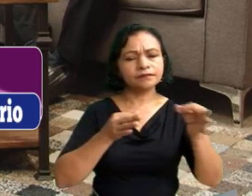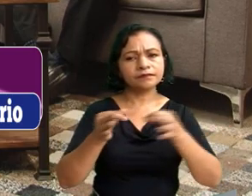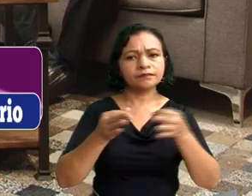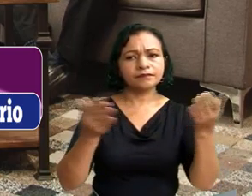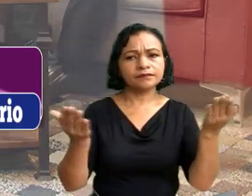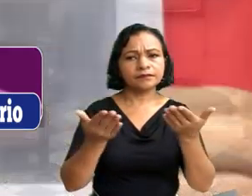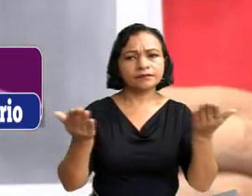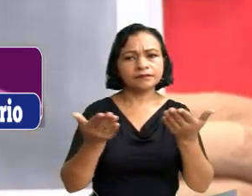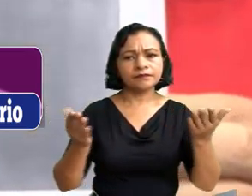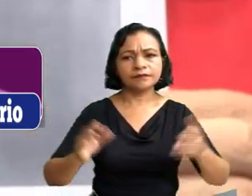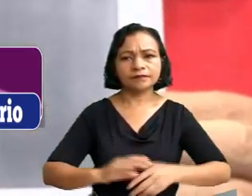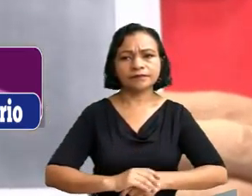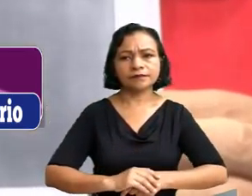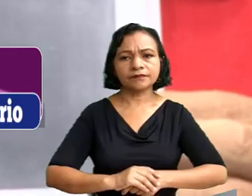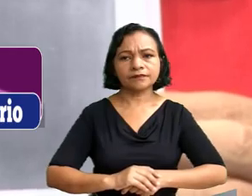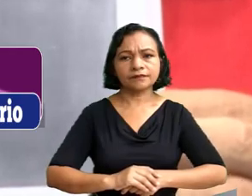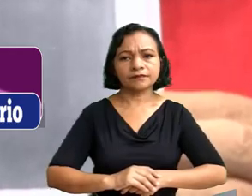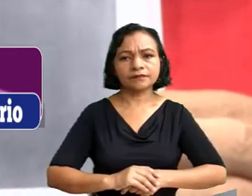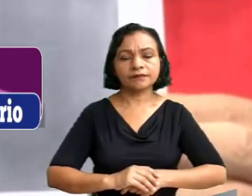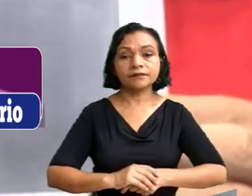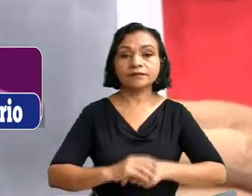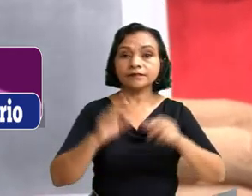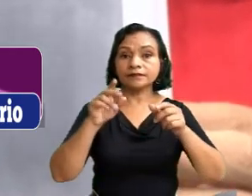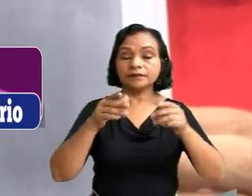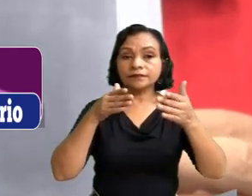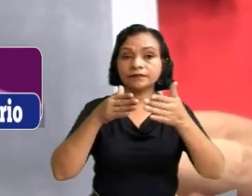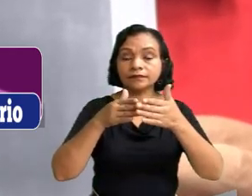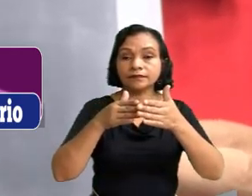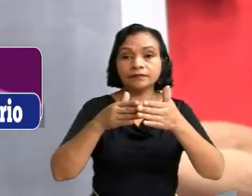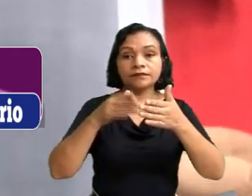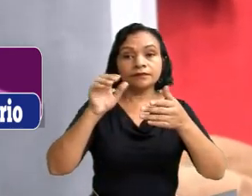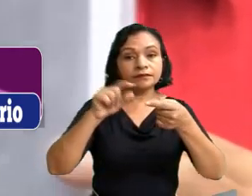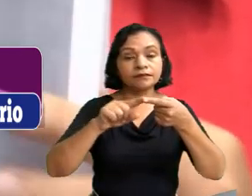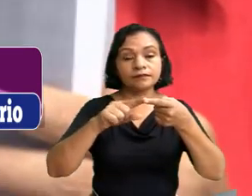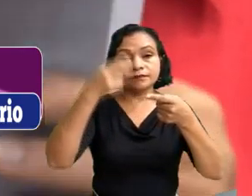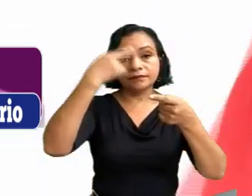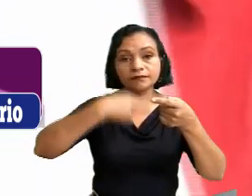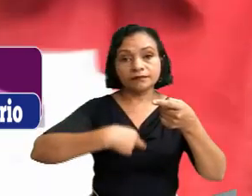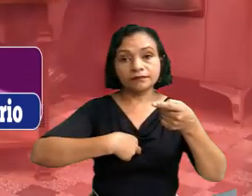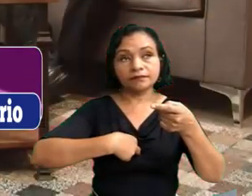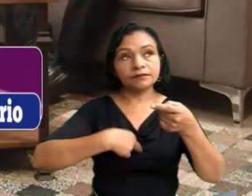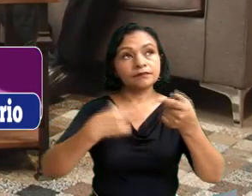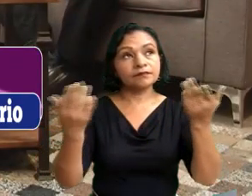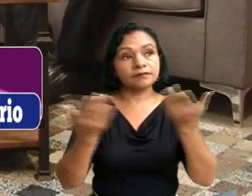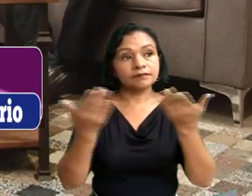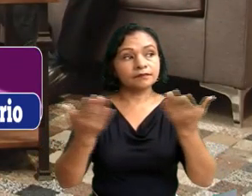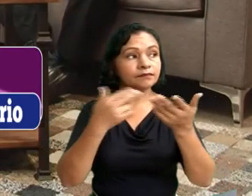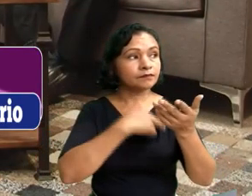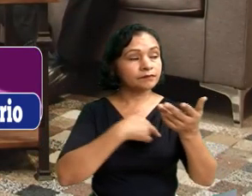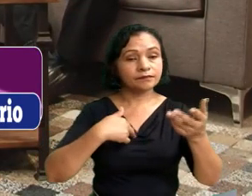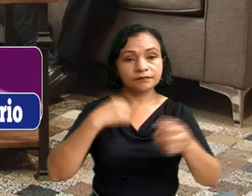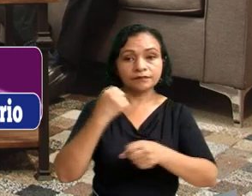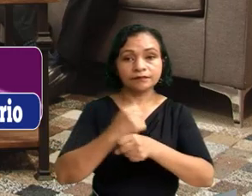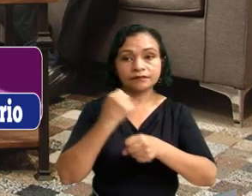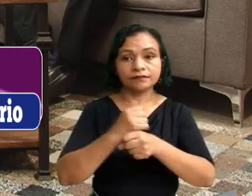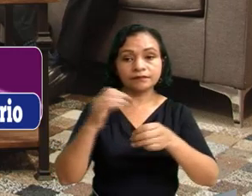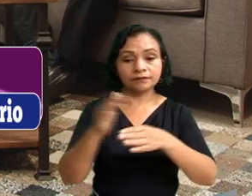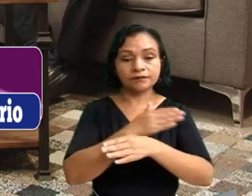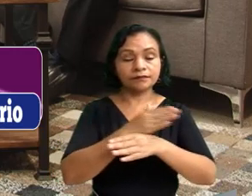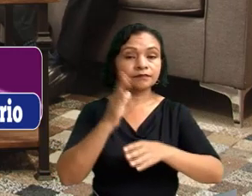esto las pautas de belfast sobre amnistía y responsabilidad fue elaborado por una serie de